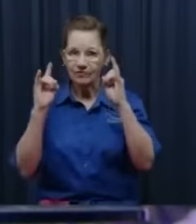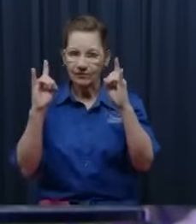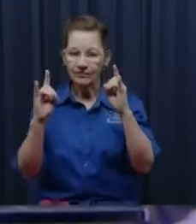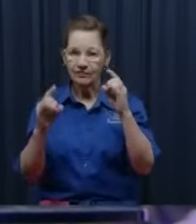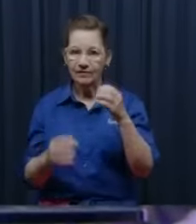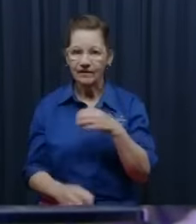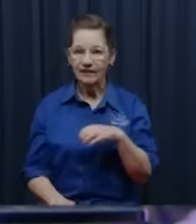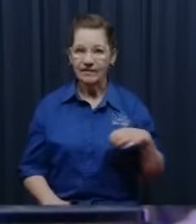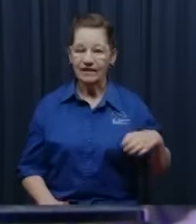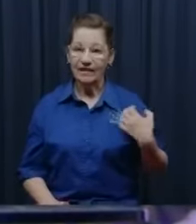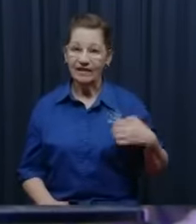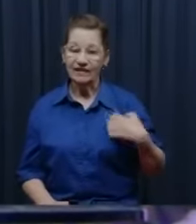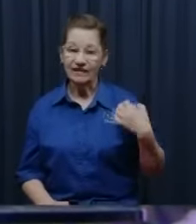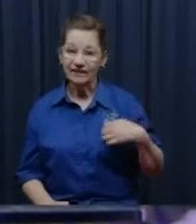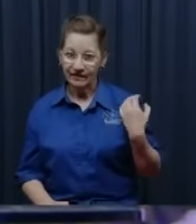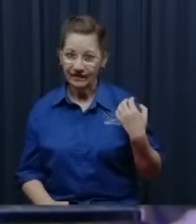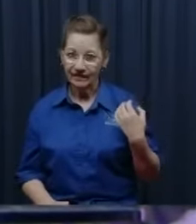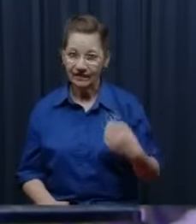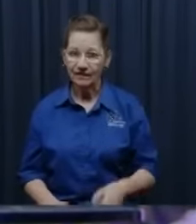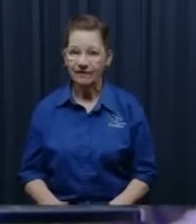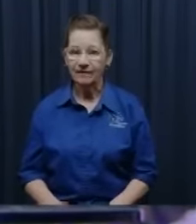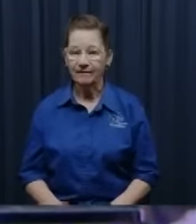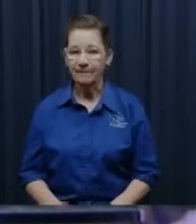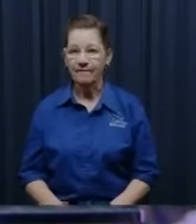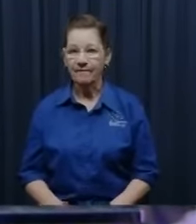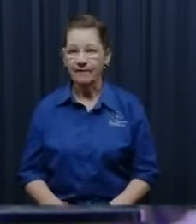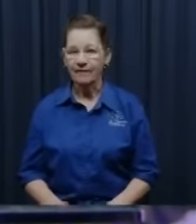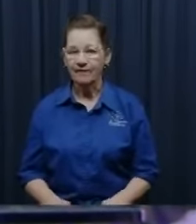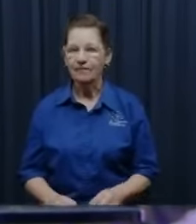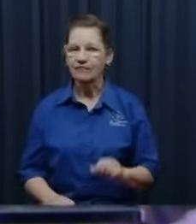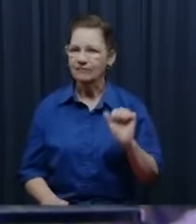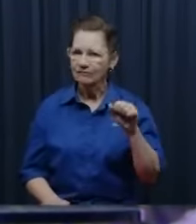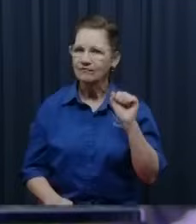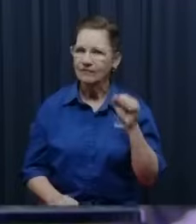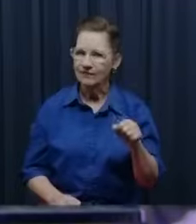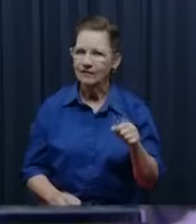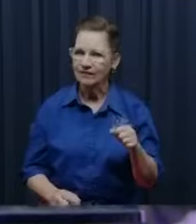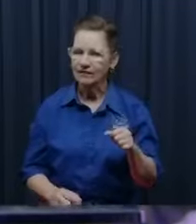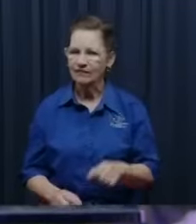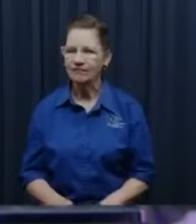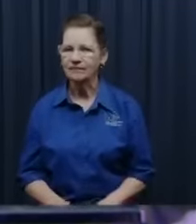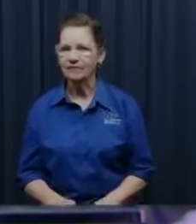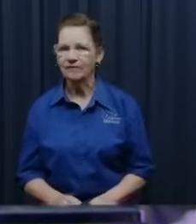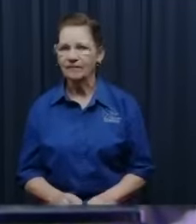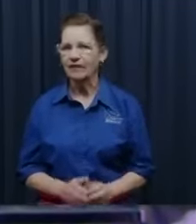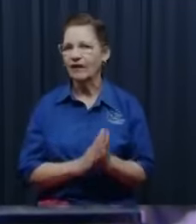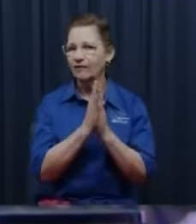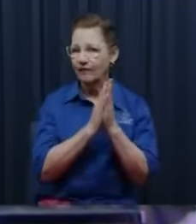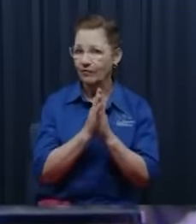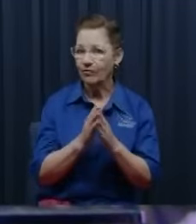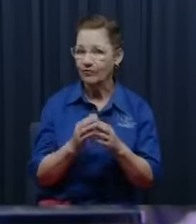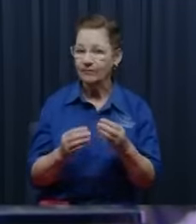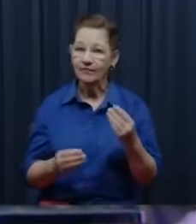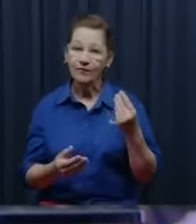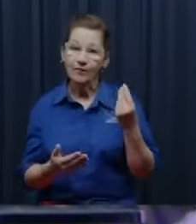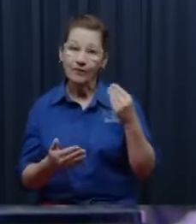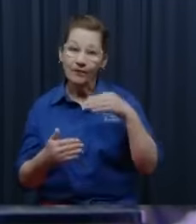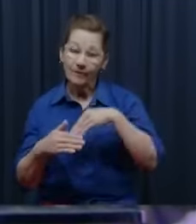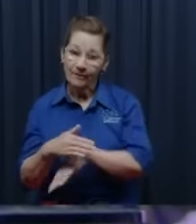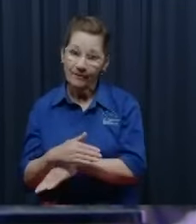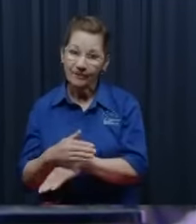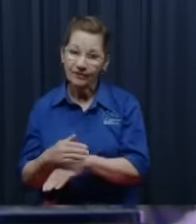se abstuvieron pues así ni chicha ni limonada dentro de ellos